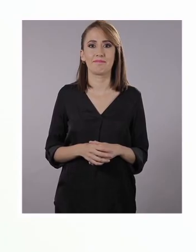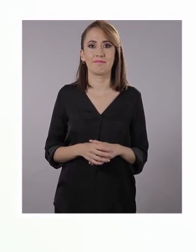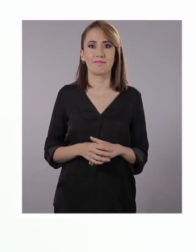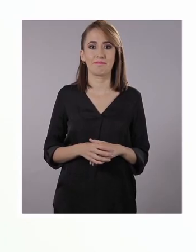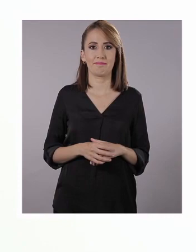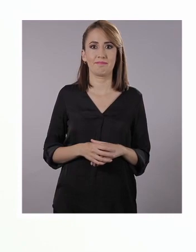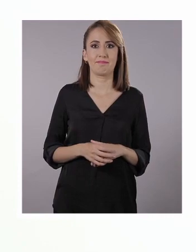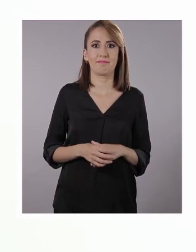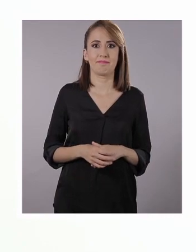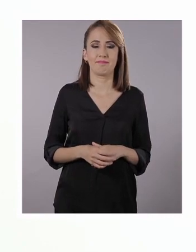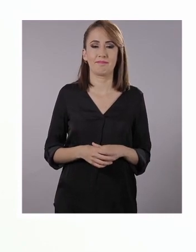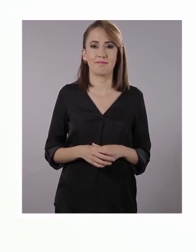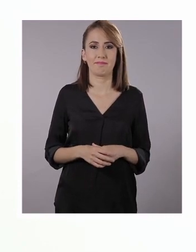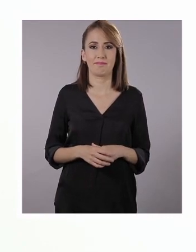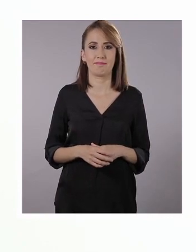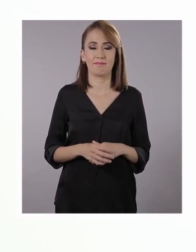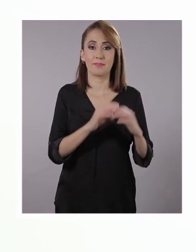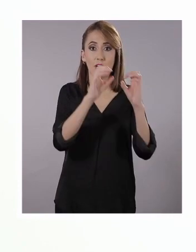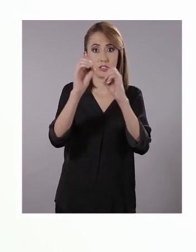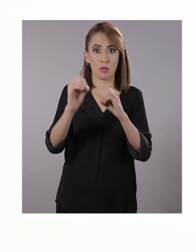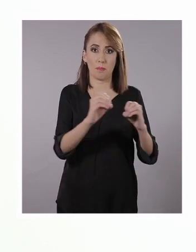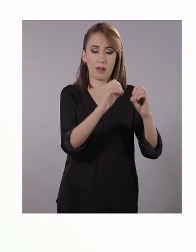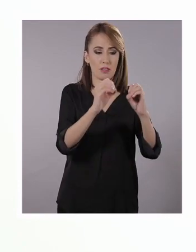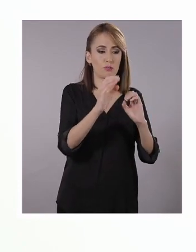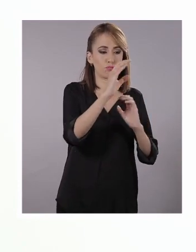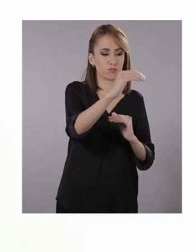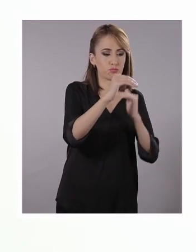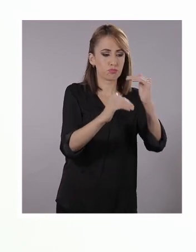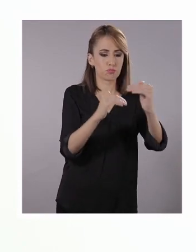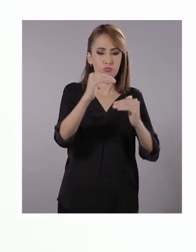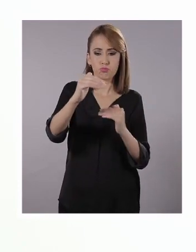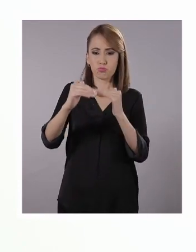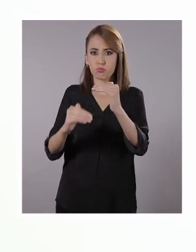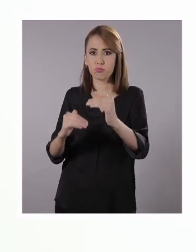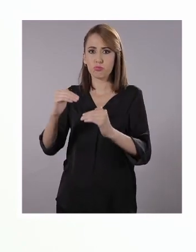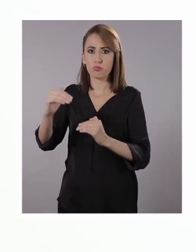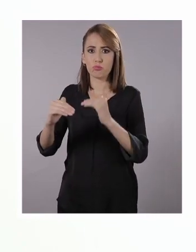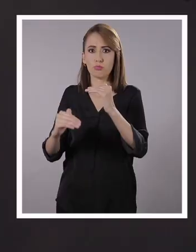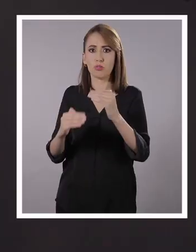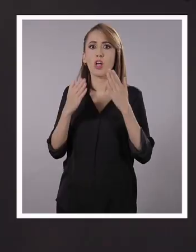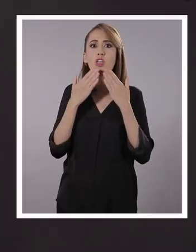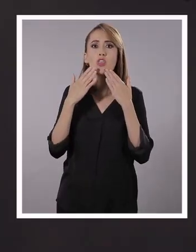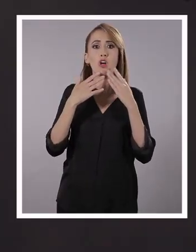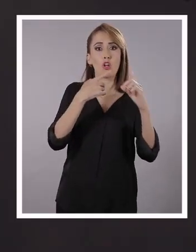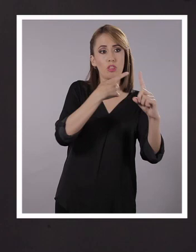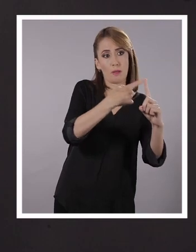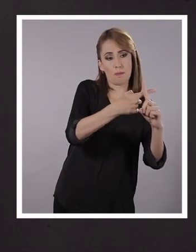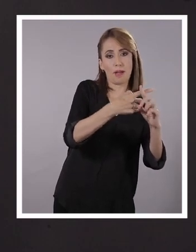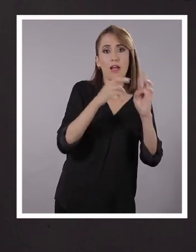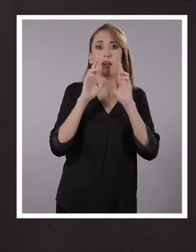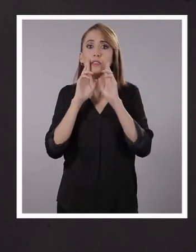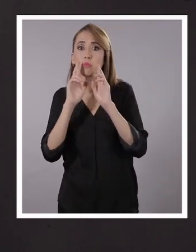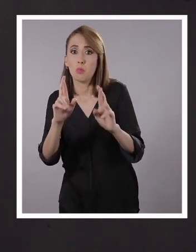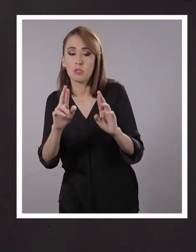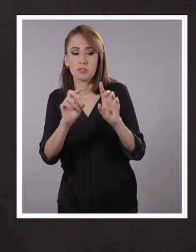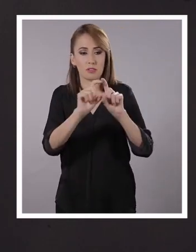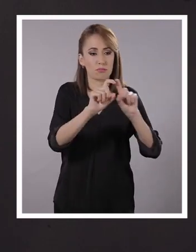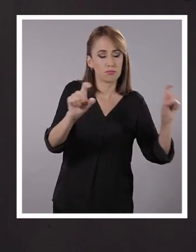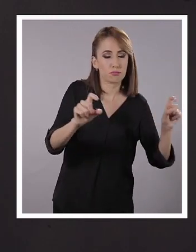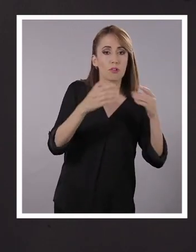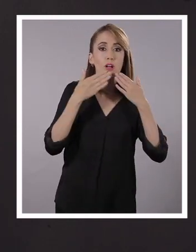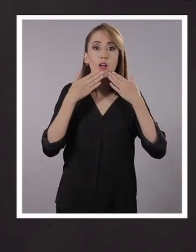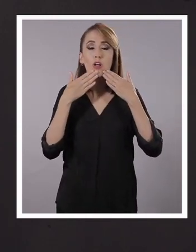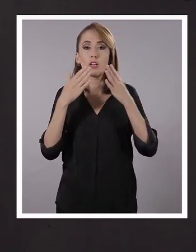Operación. Muy bien, también tengo otra operación. Un poquito más arriba, ahí tengo está. Tengo otra operación. Respuesta. Tengo